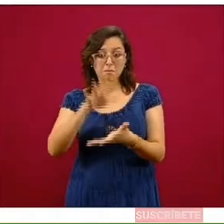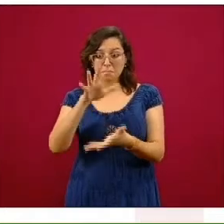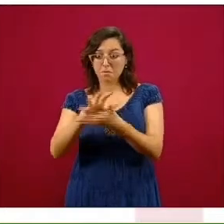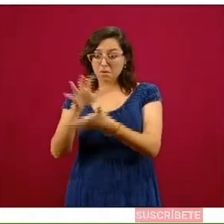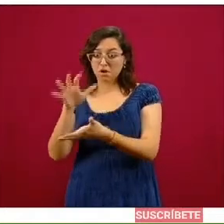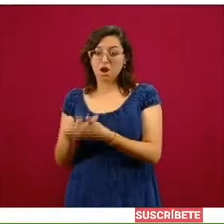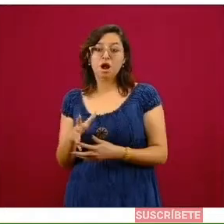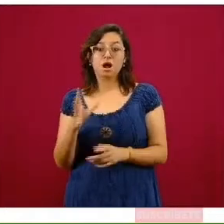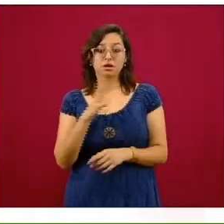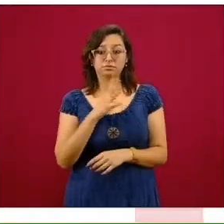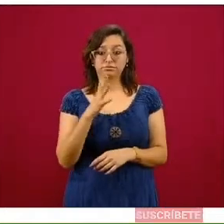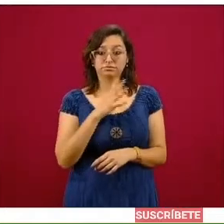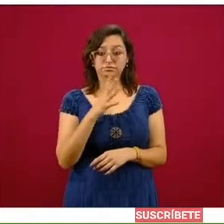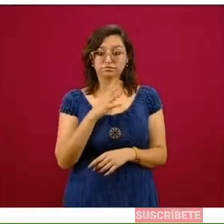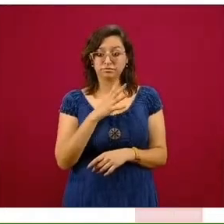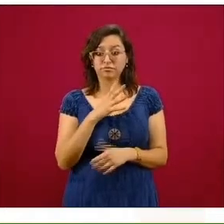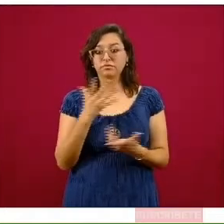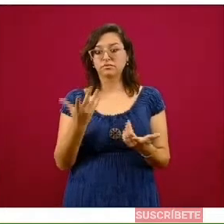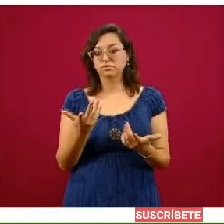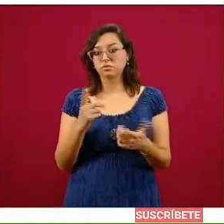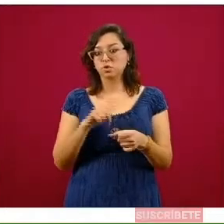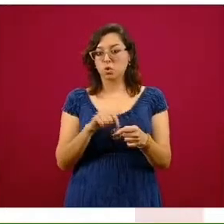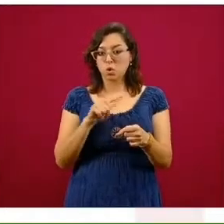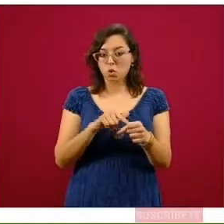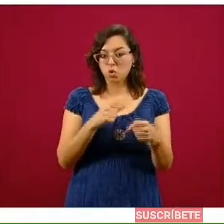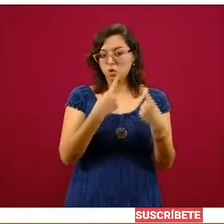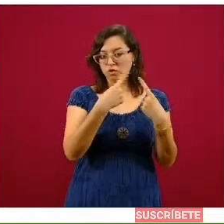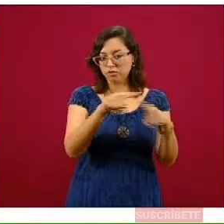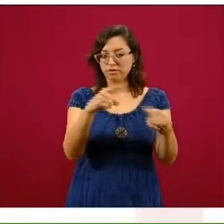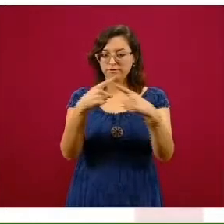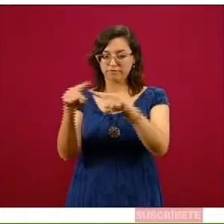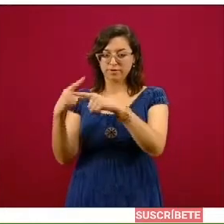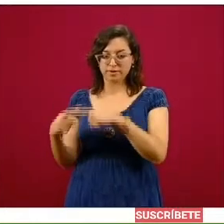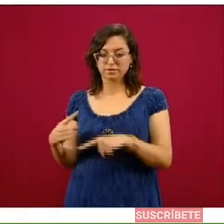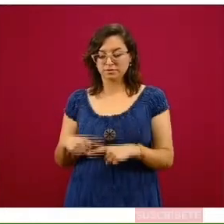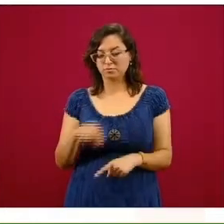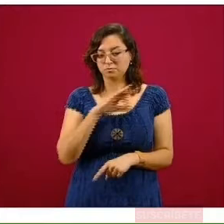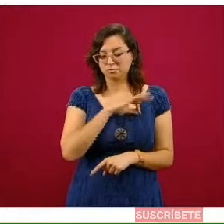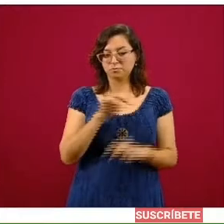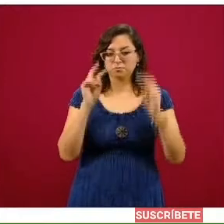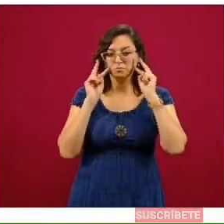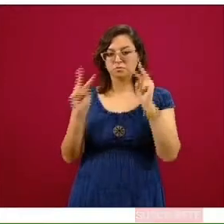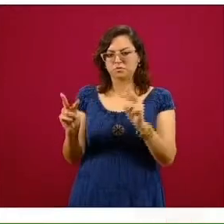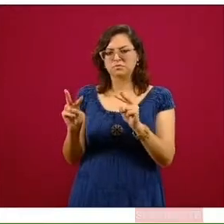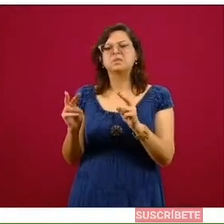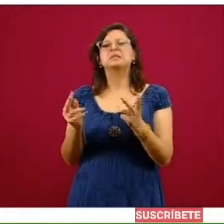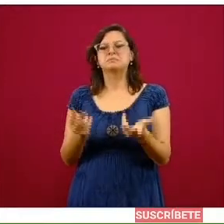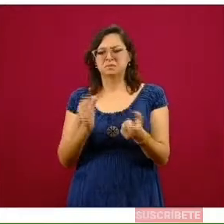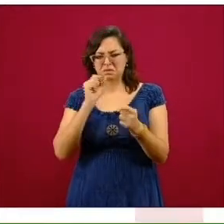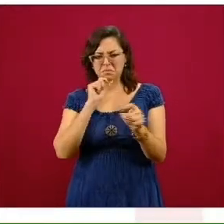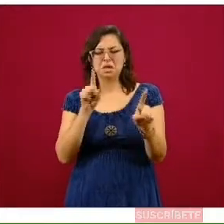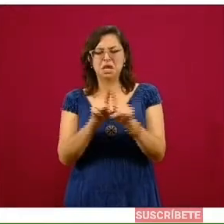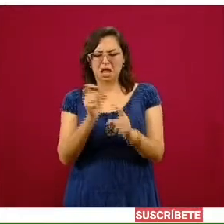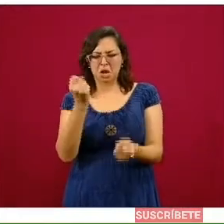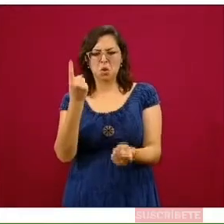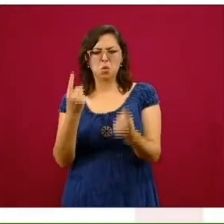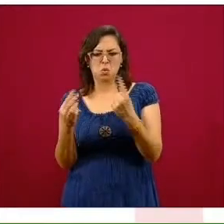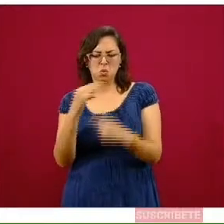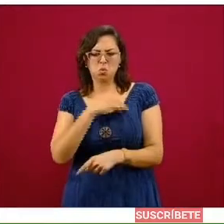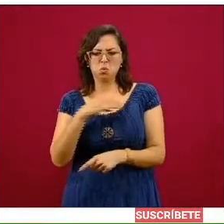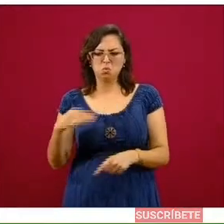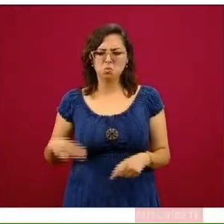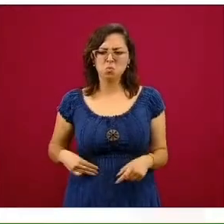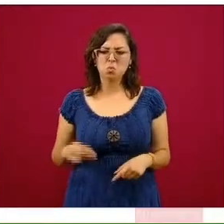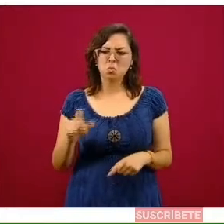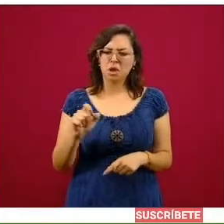del estado y las diferentes tonalidades también presentes y una cantidad también importante, aproximadamente como el